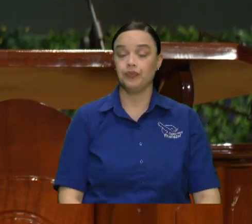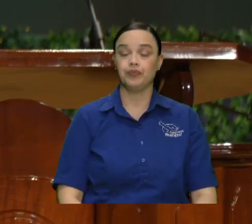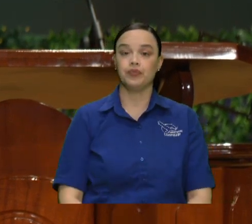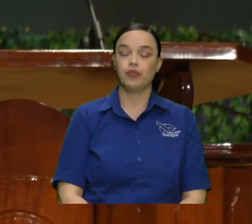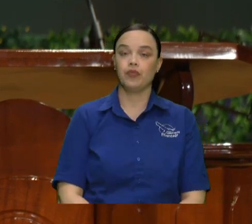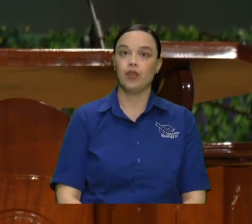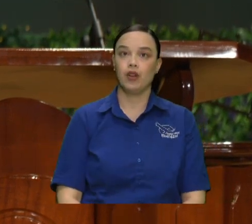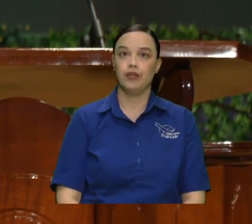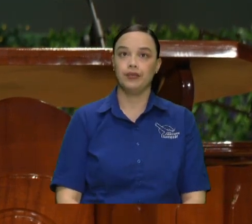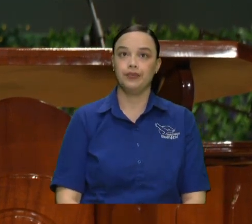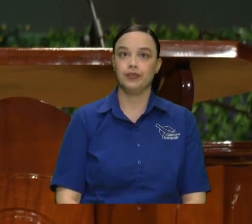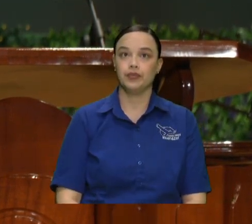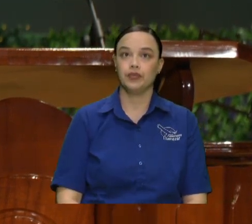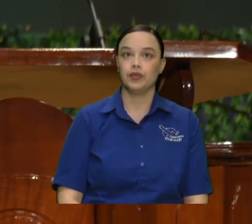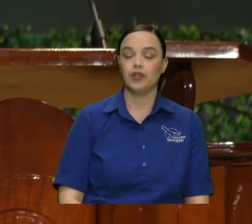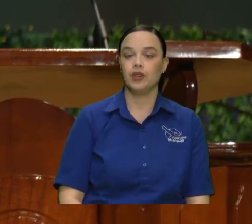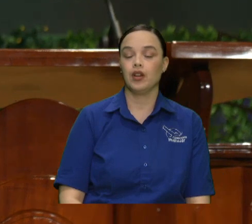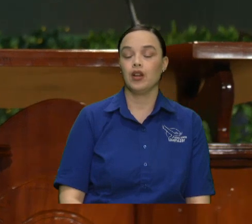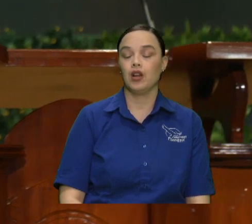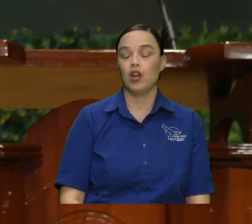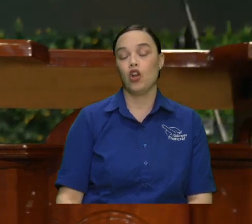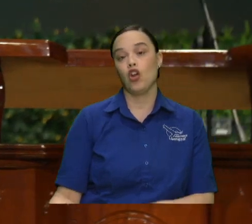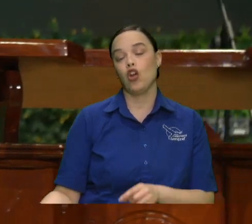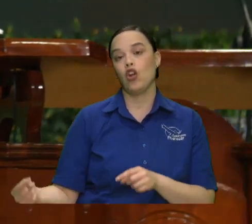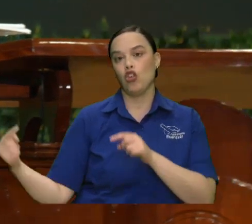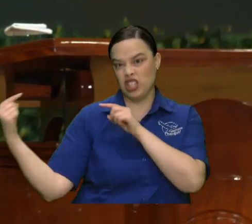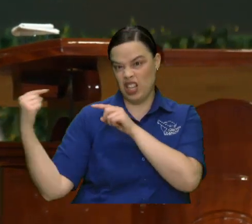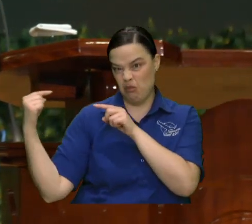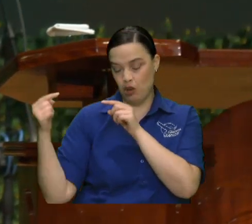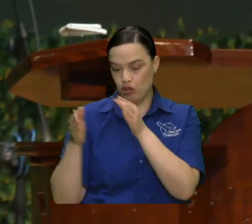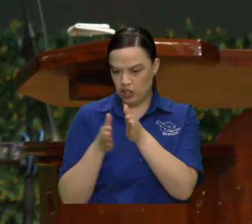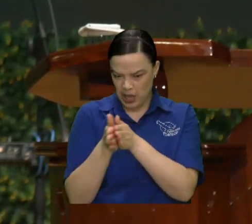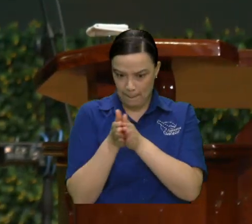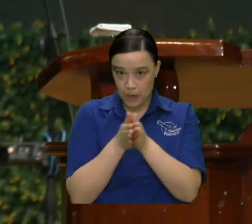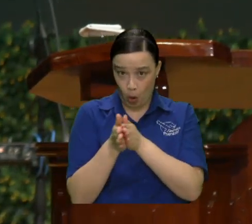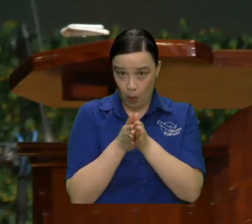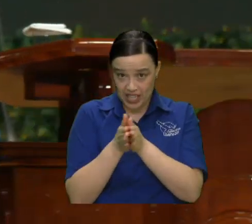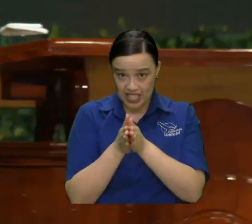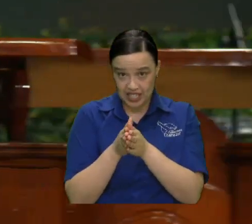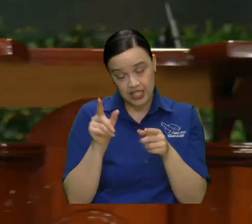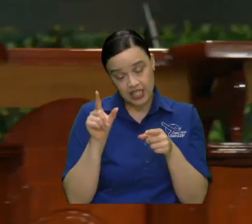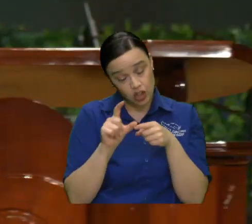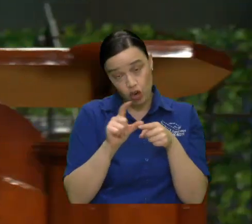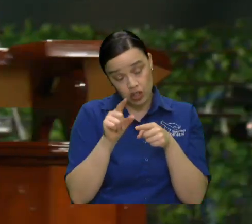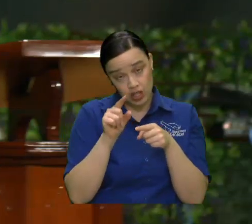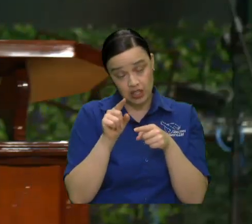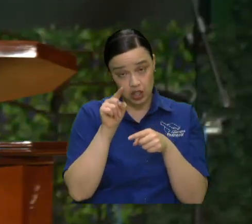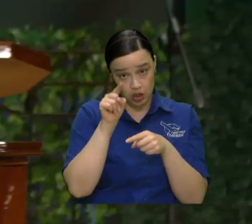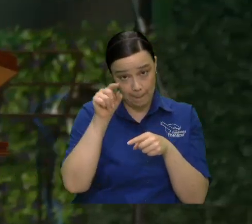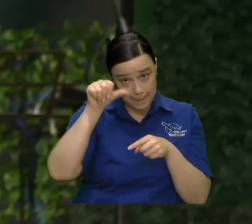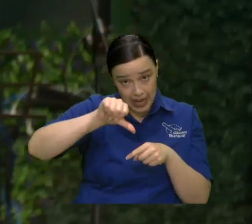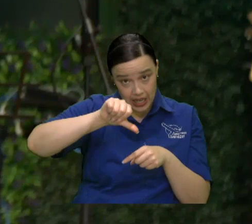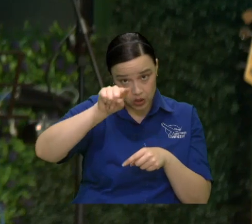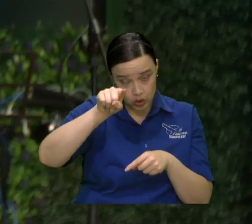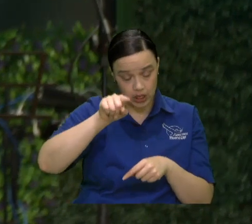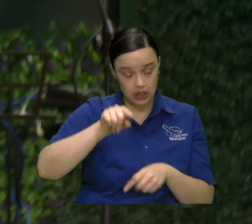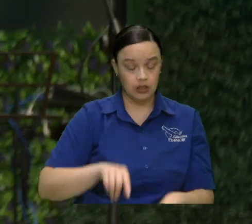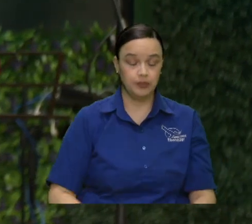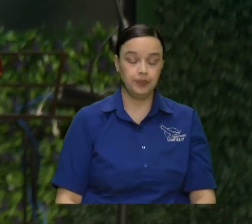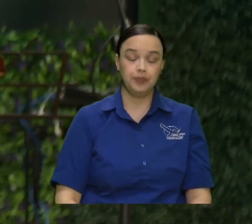quedar porque es como el caldo de cultivo para que ellos se aprovechen amén entonces si usted me acompaña